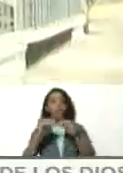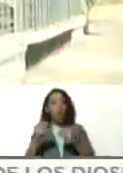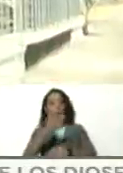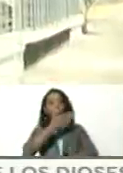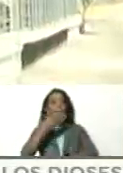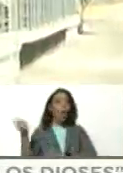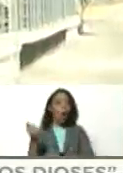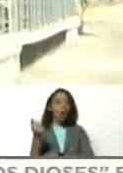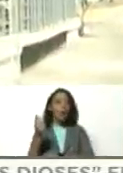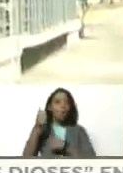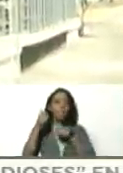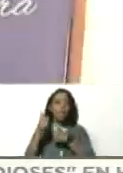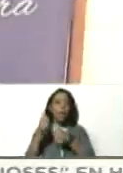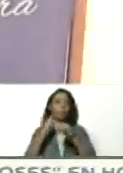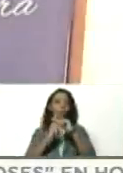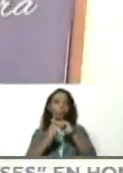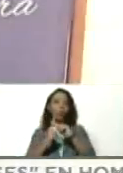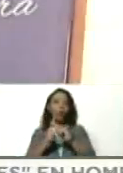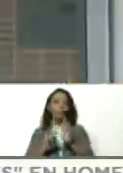mejore.